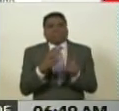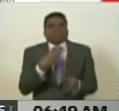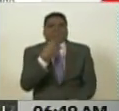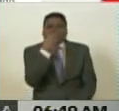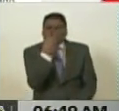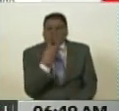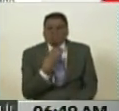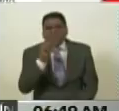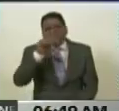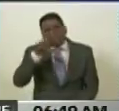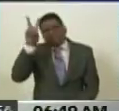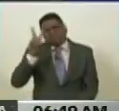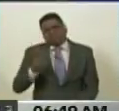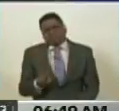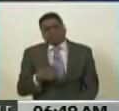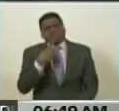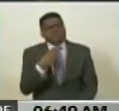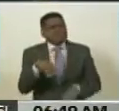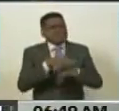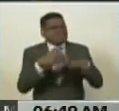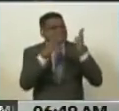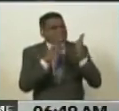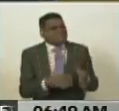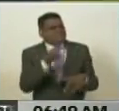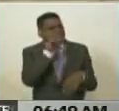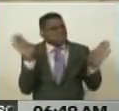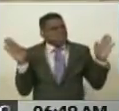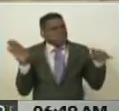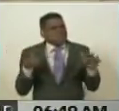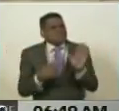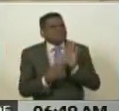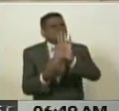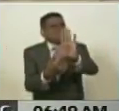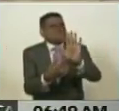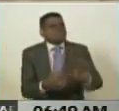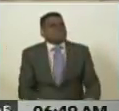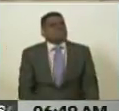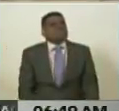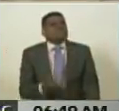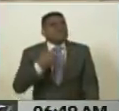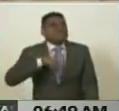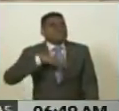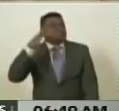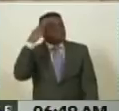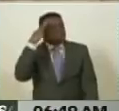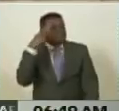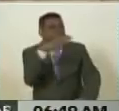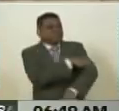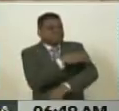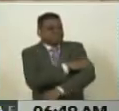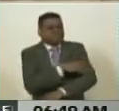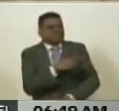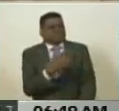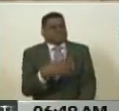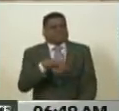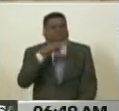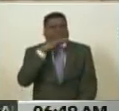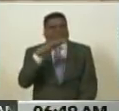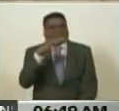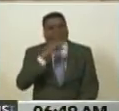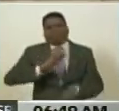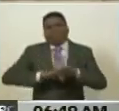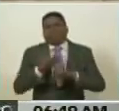en Venezuela. ¿Qué decir, ministro, ante estas reacciones en Twitter? Bueno, nosotros sabemos que la oposición venezolana les molesta mucho que se tomen medidas que